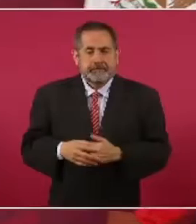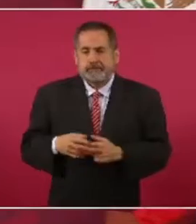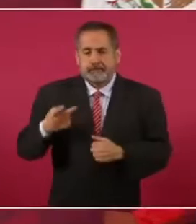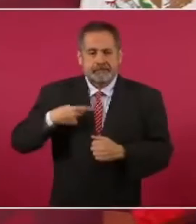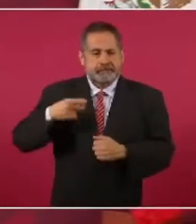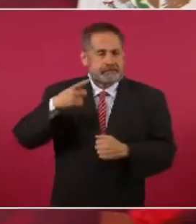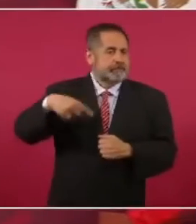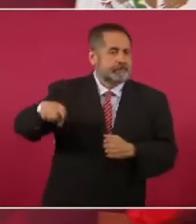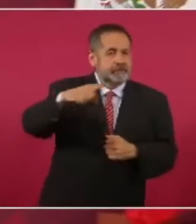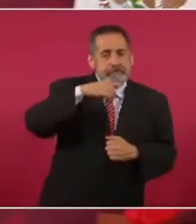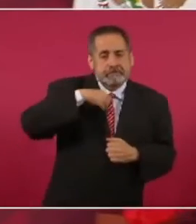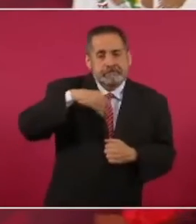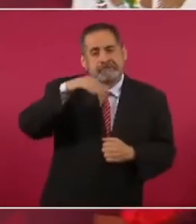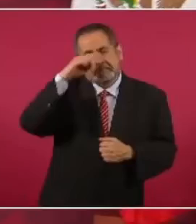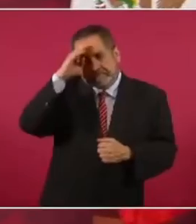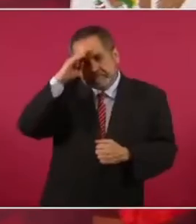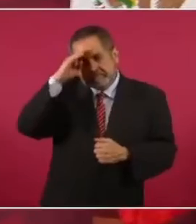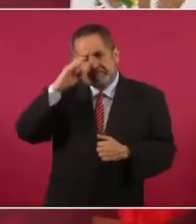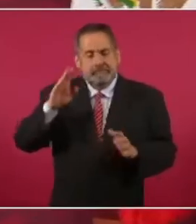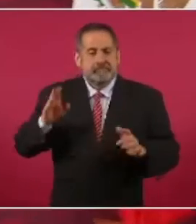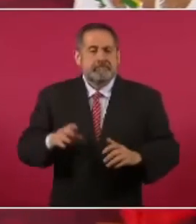pensaba